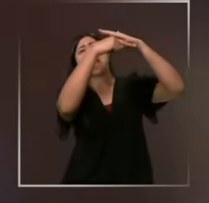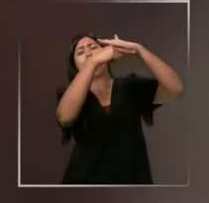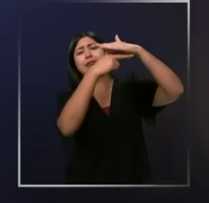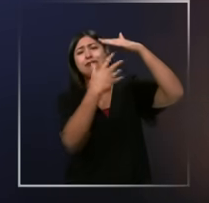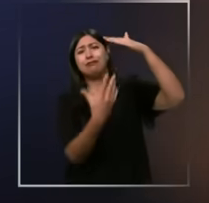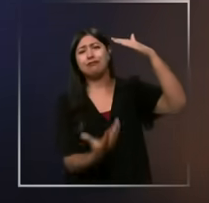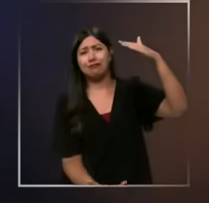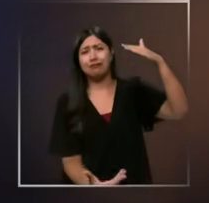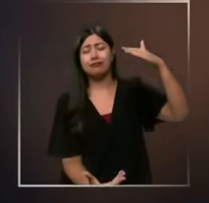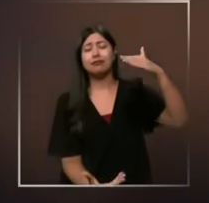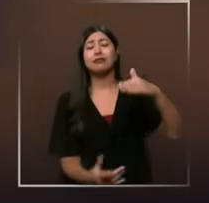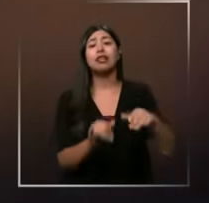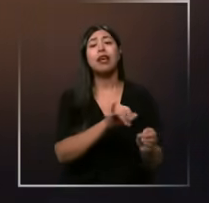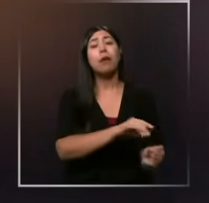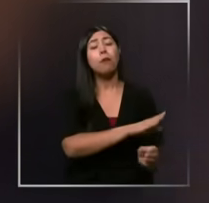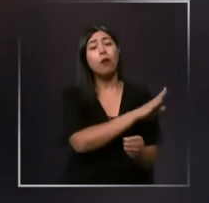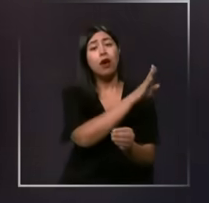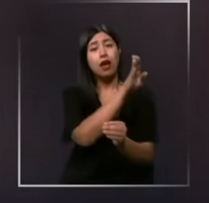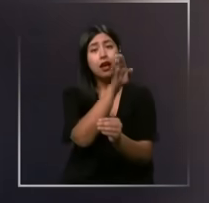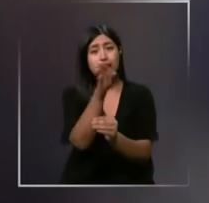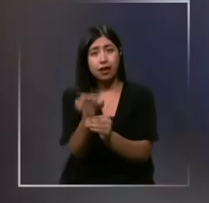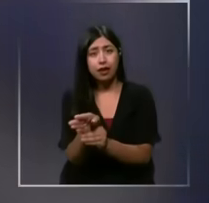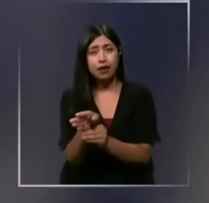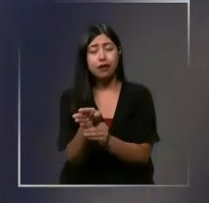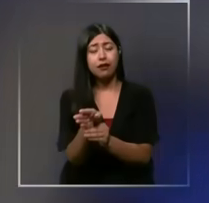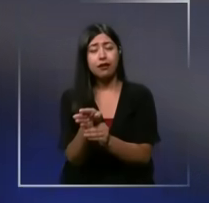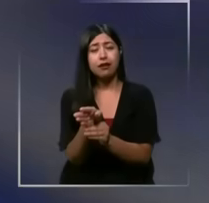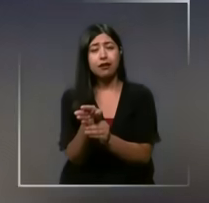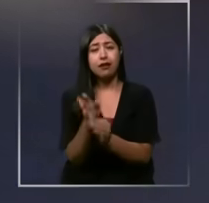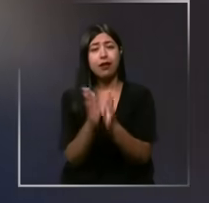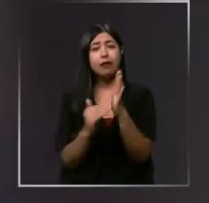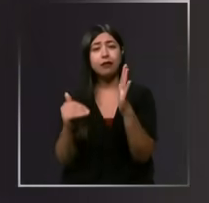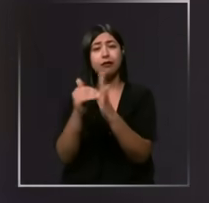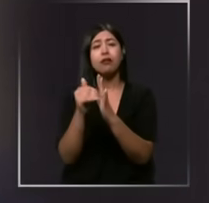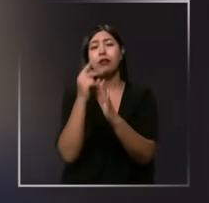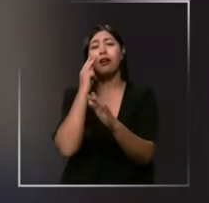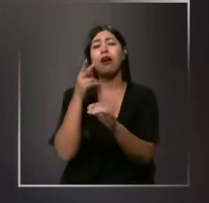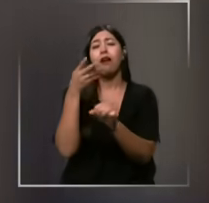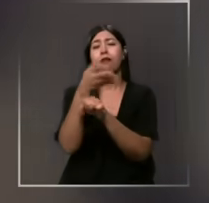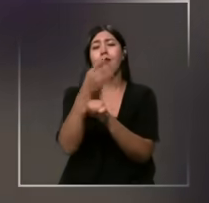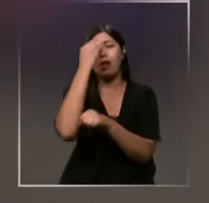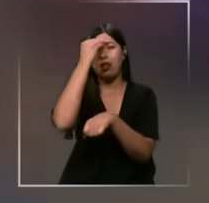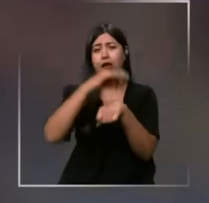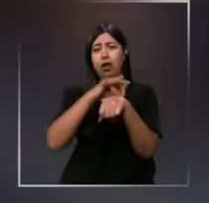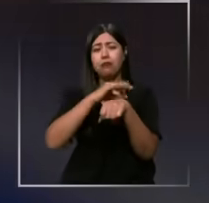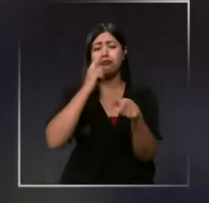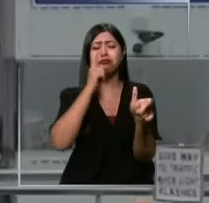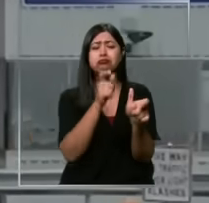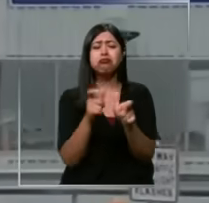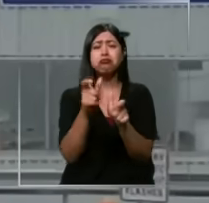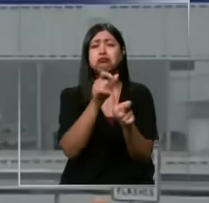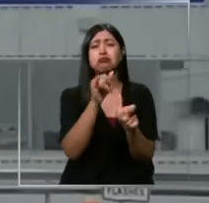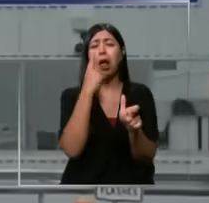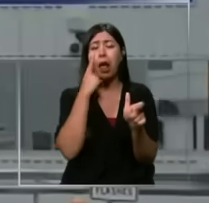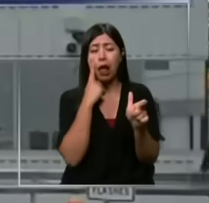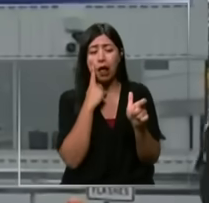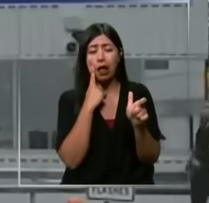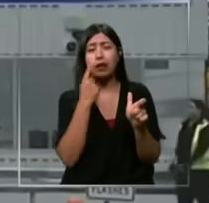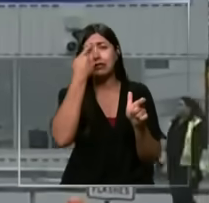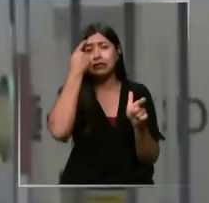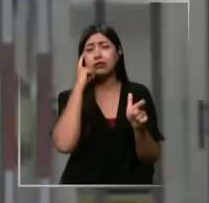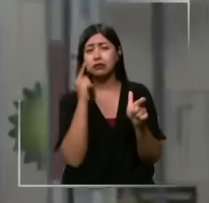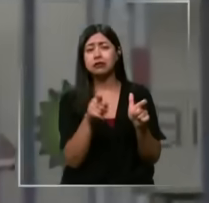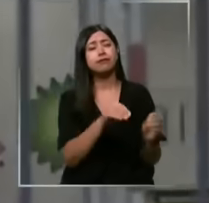subieron paramédicos y luego de constatar lesiones, algunos los bajaron en camillas. Izmir, la mamá de Sandra, a pesar